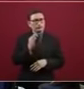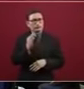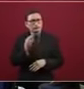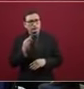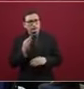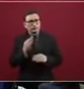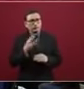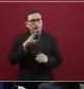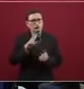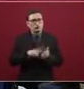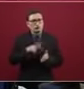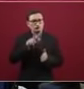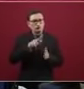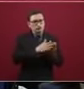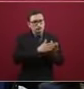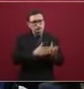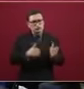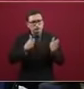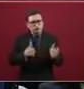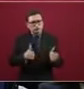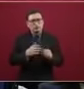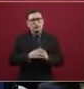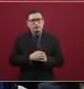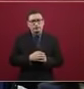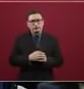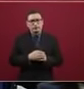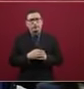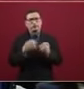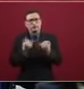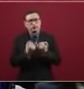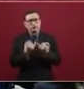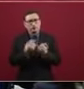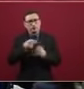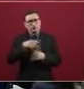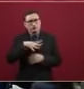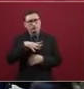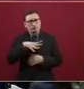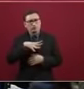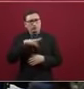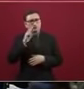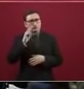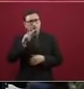del 2018 y aquí tenemos